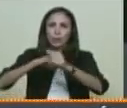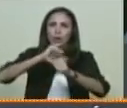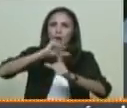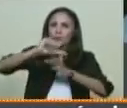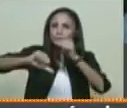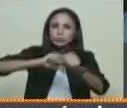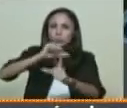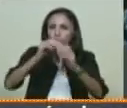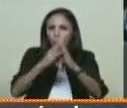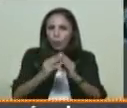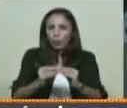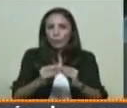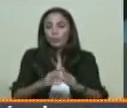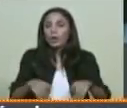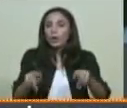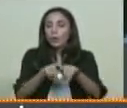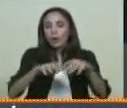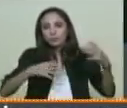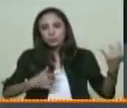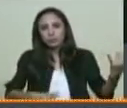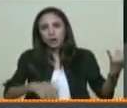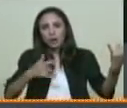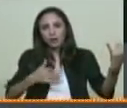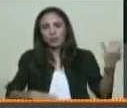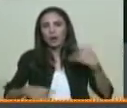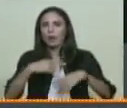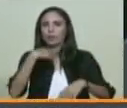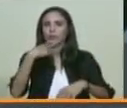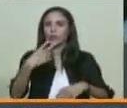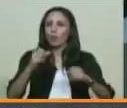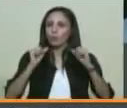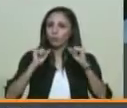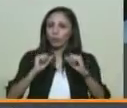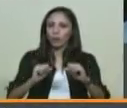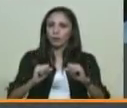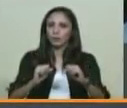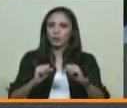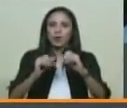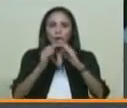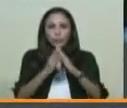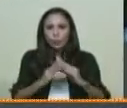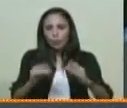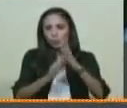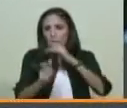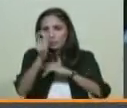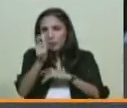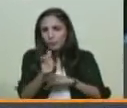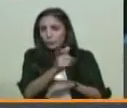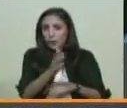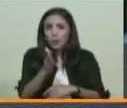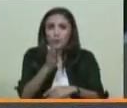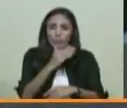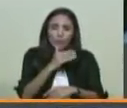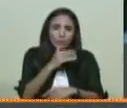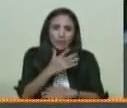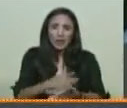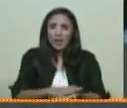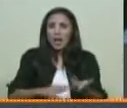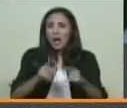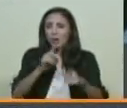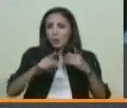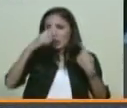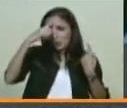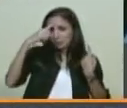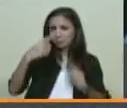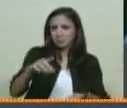arma su guitarra y su voz para llevar el canto a todas las personas que lo escuchaban